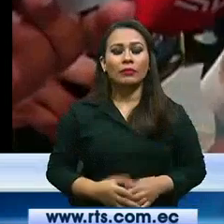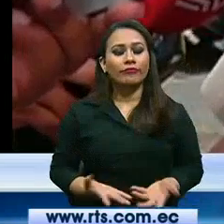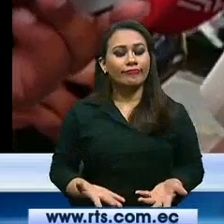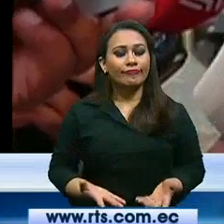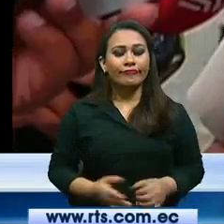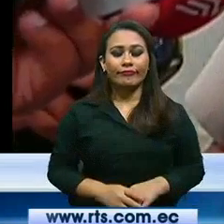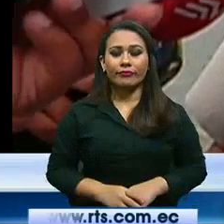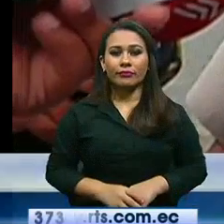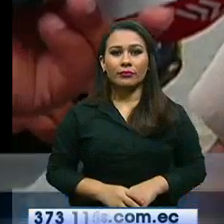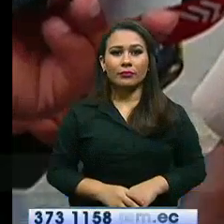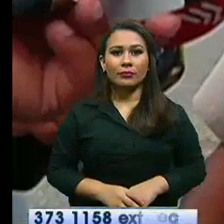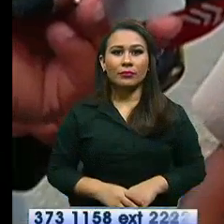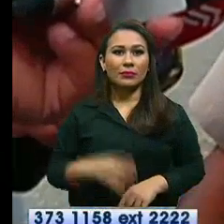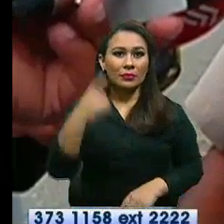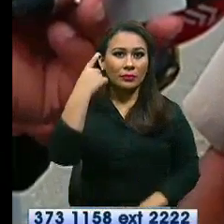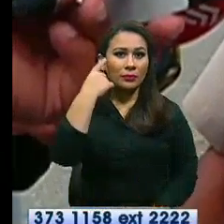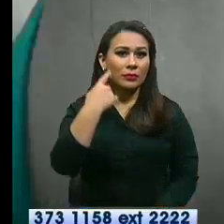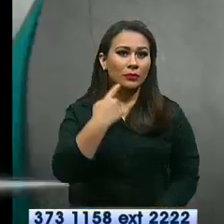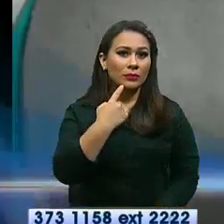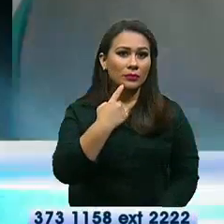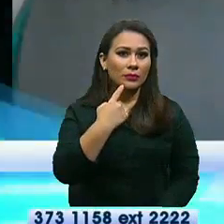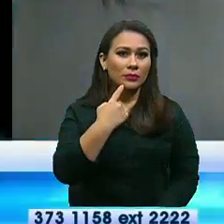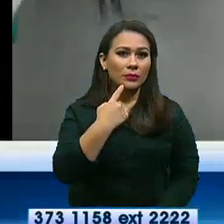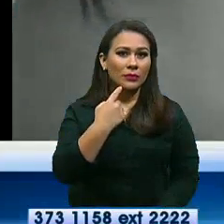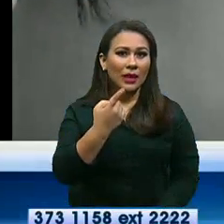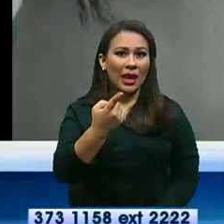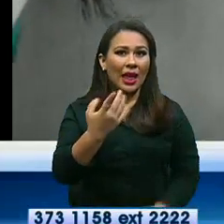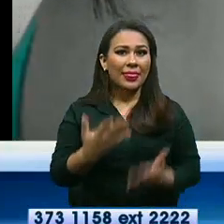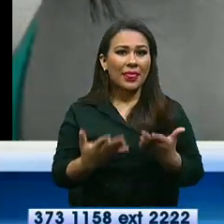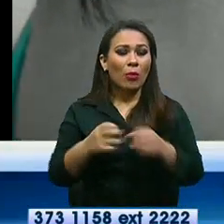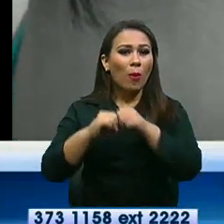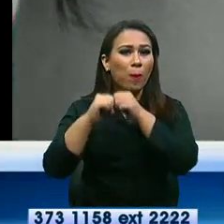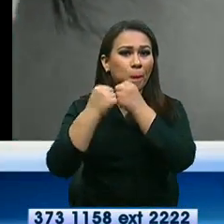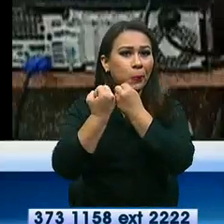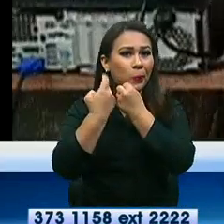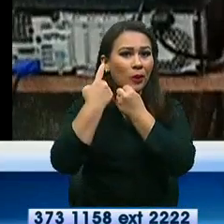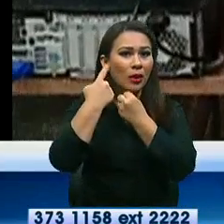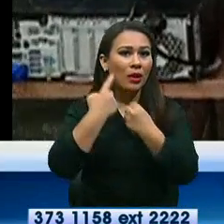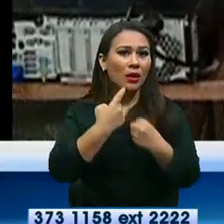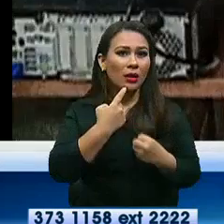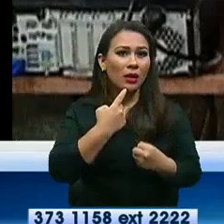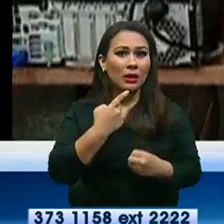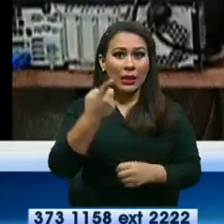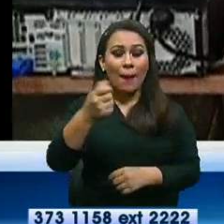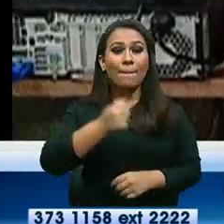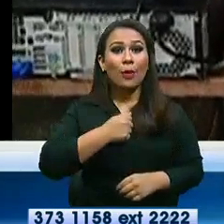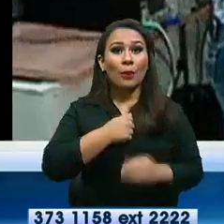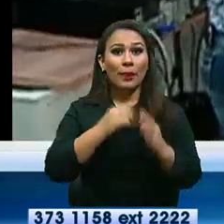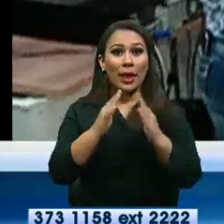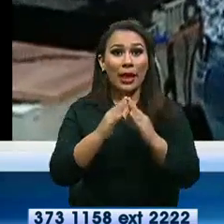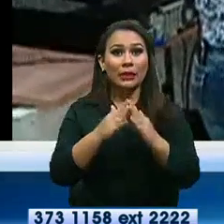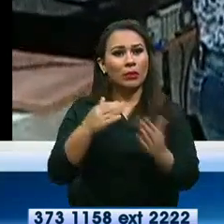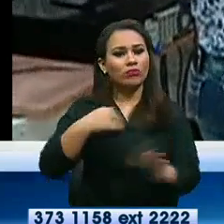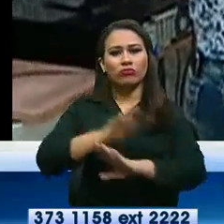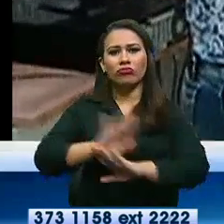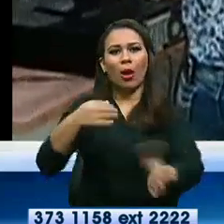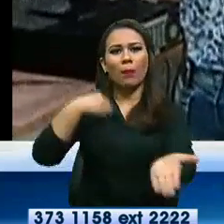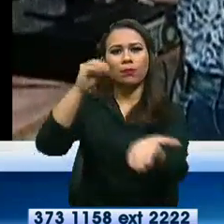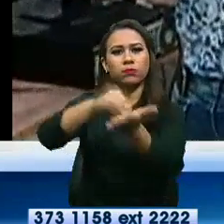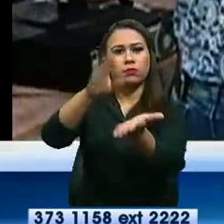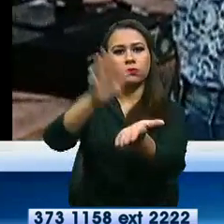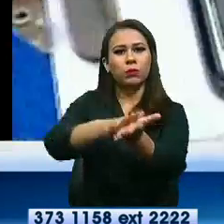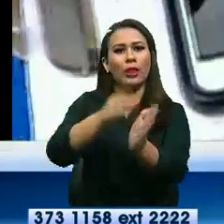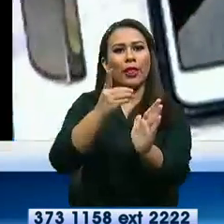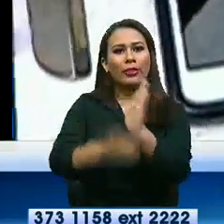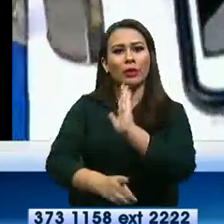en cuestión del pómulo izquierdo. Posiblemente fracturas por el golpe. La propietaria de la vivienda puso la denuncia en la fiscalía